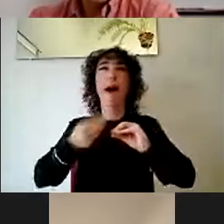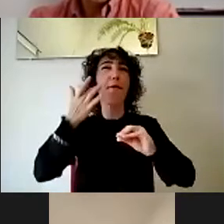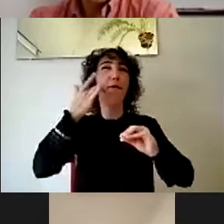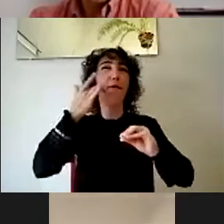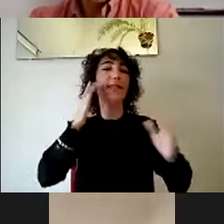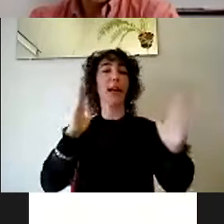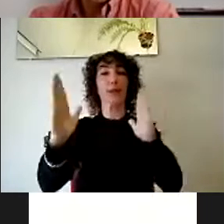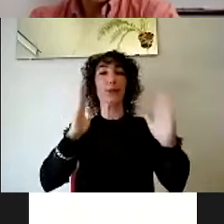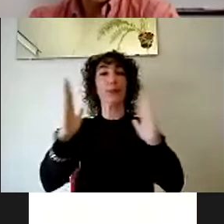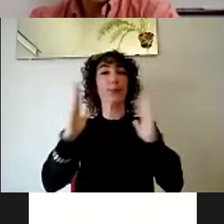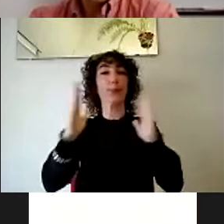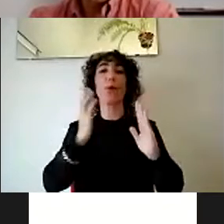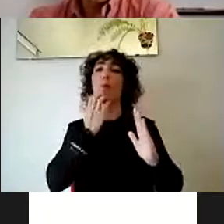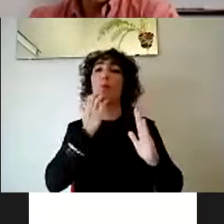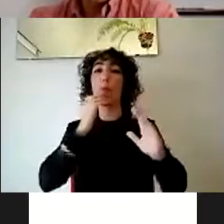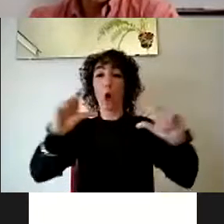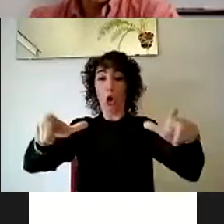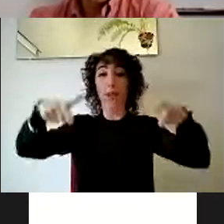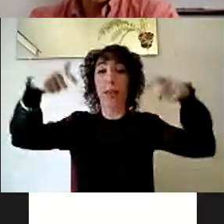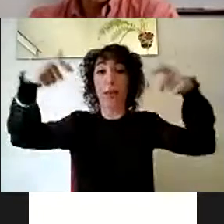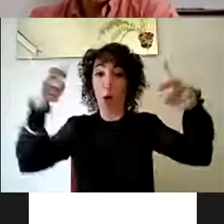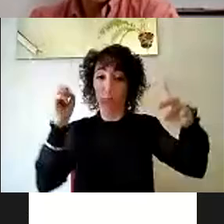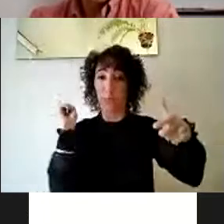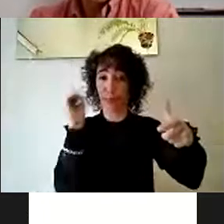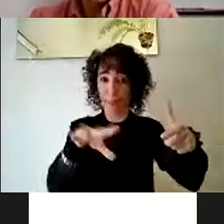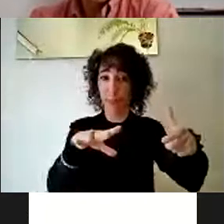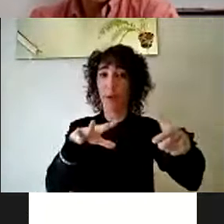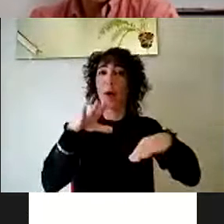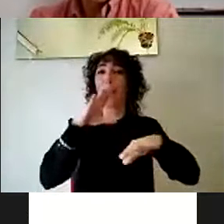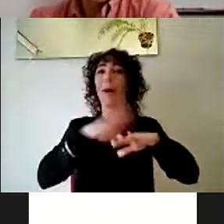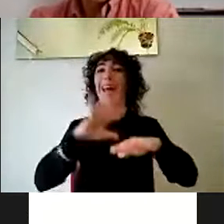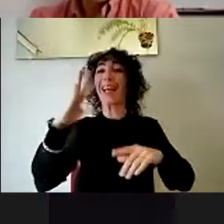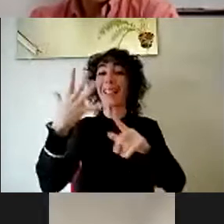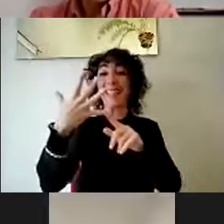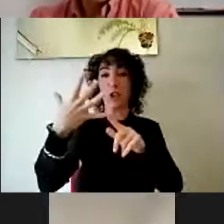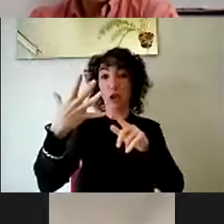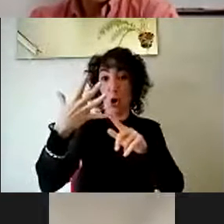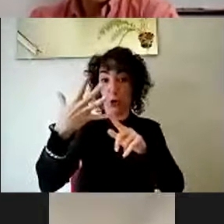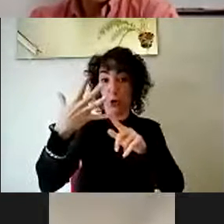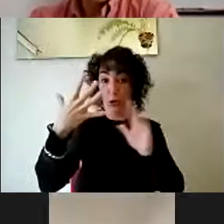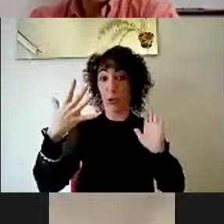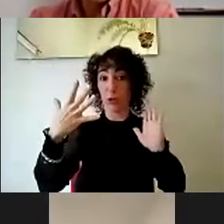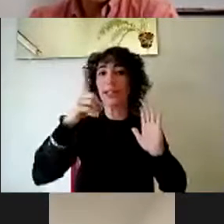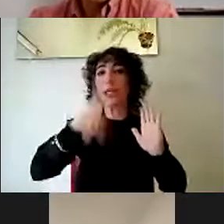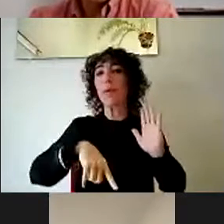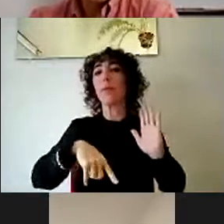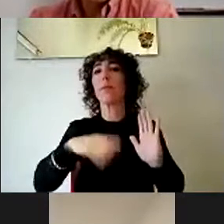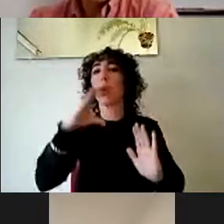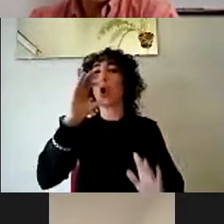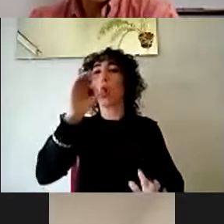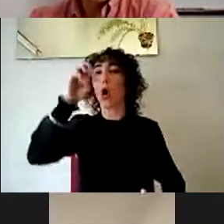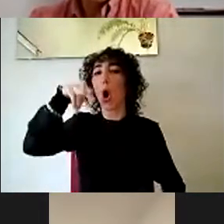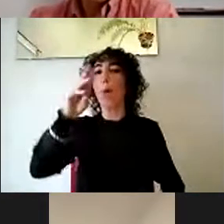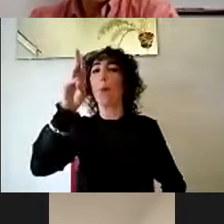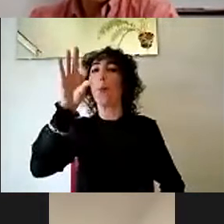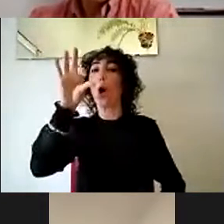al quinto contenedor, y en ello estamos trabajando para el quinto contenedor y también la posibilidad del... Eso es